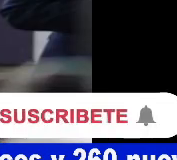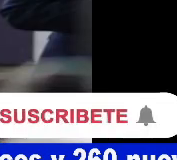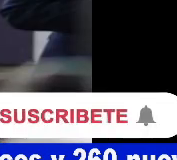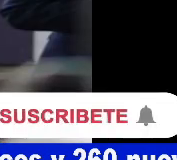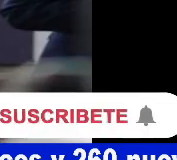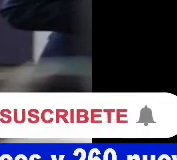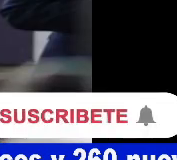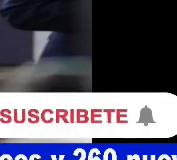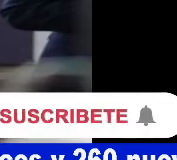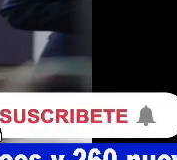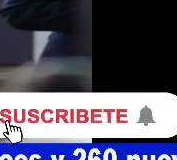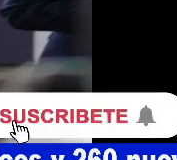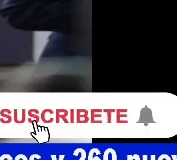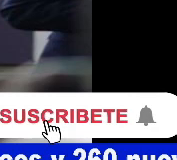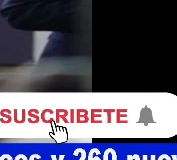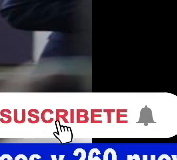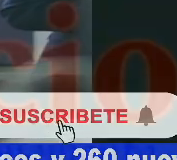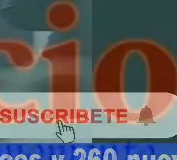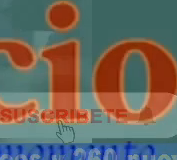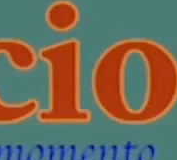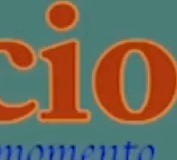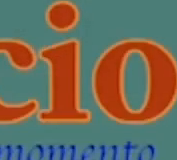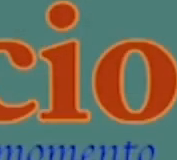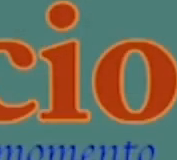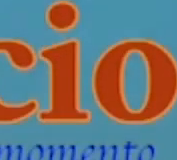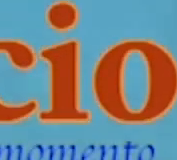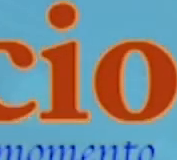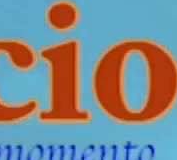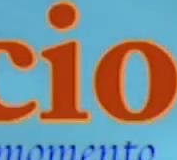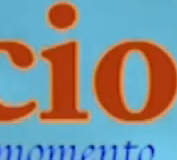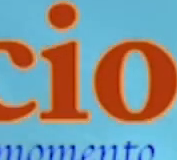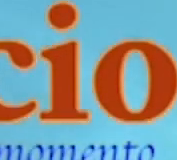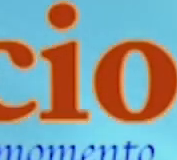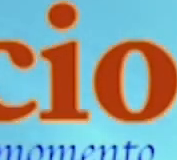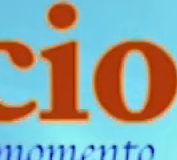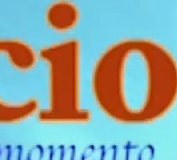Abinader. Y de inmediato cambiamos de información, dándole seguimiento.